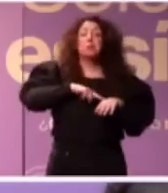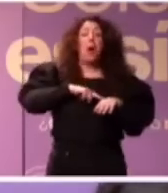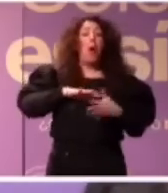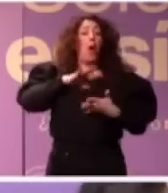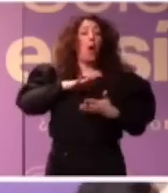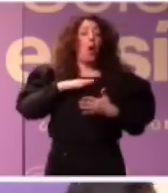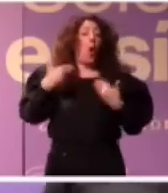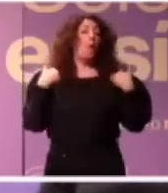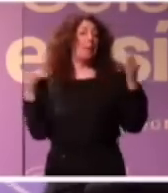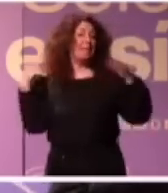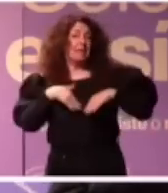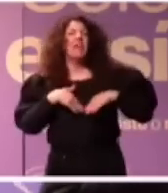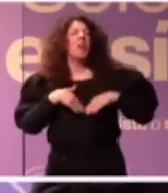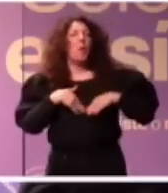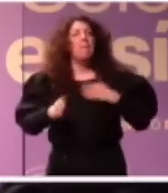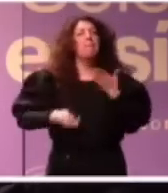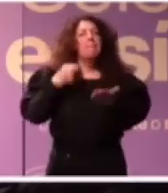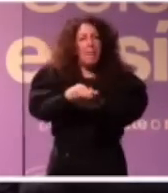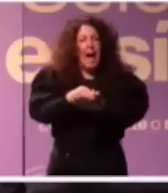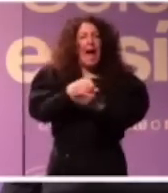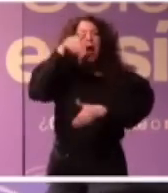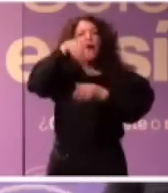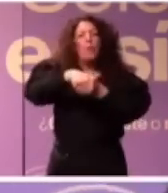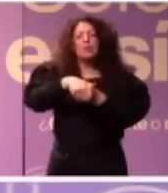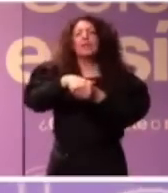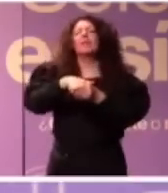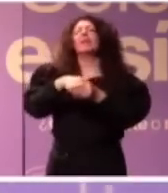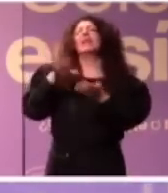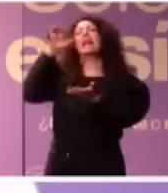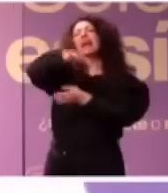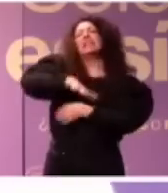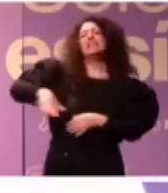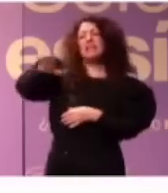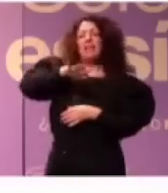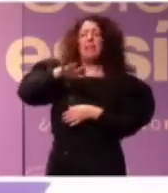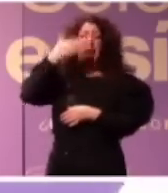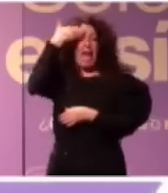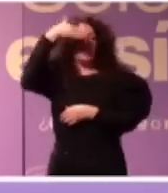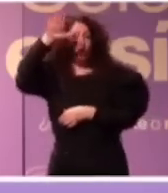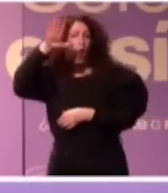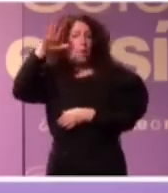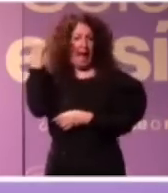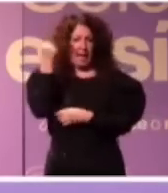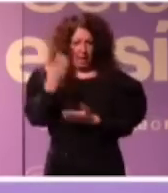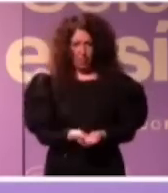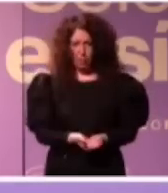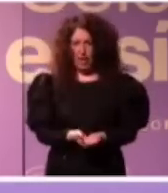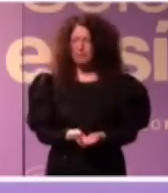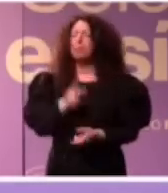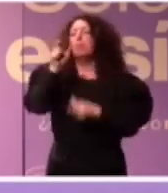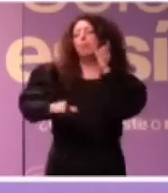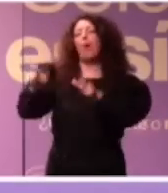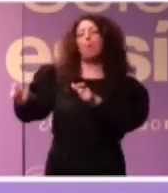ello, parar una votación en la sede de la soberanía popular. Ese quien manda aquí